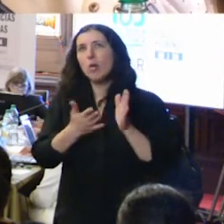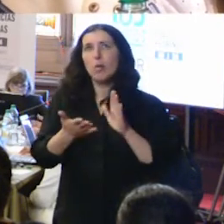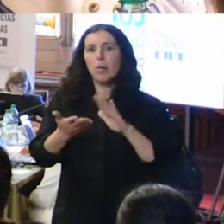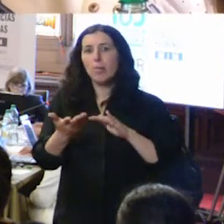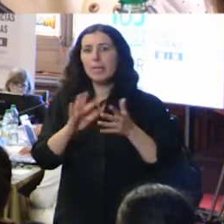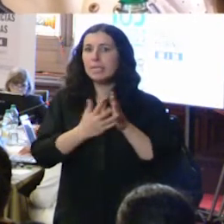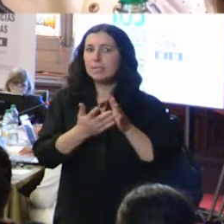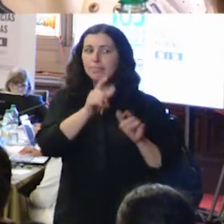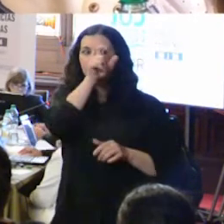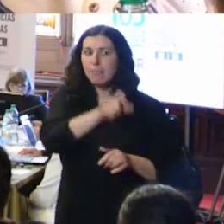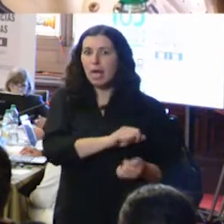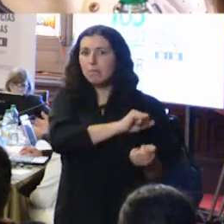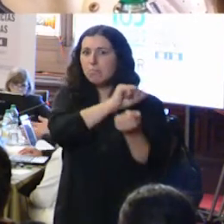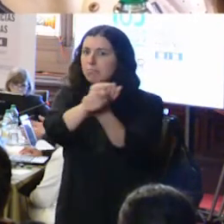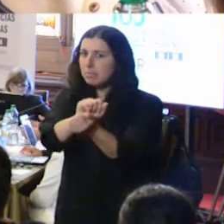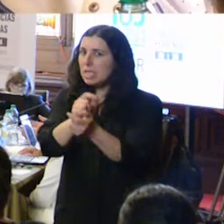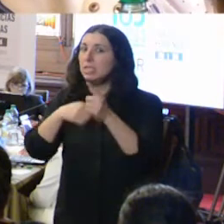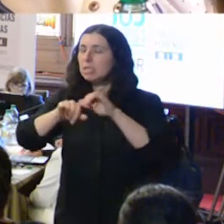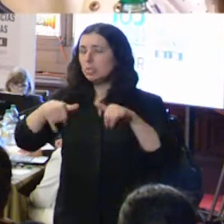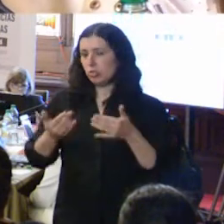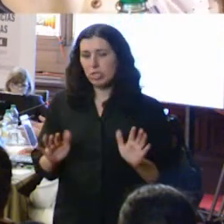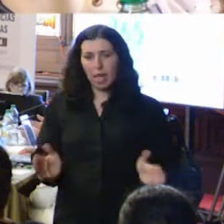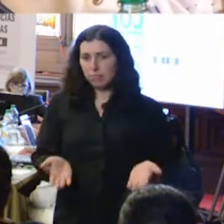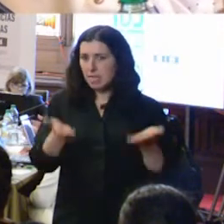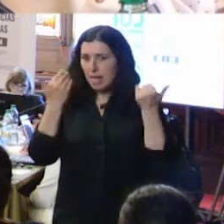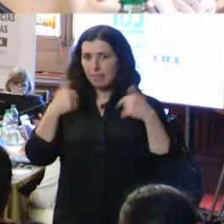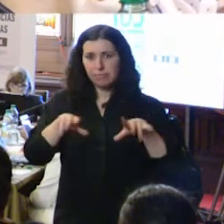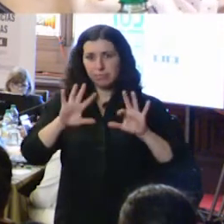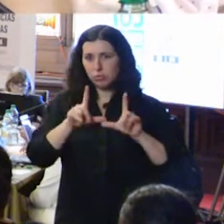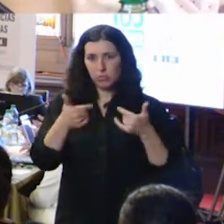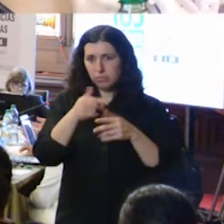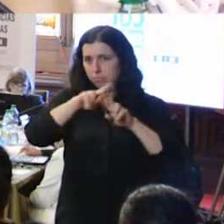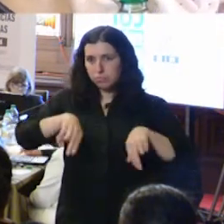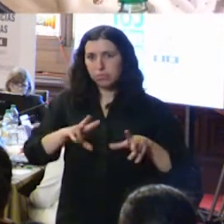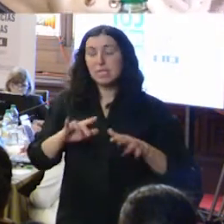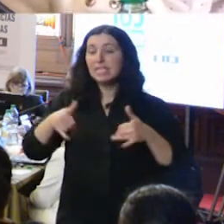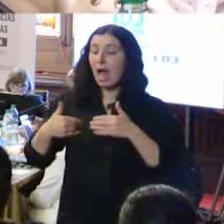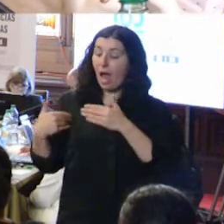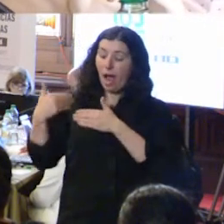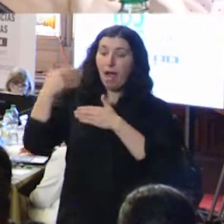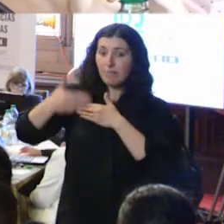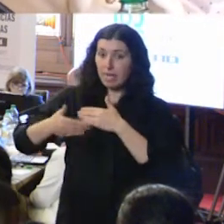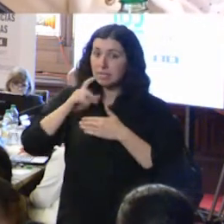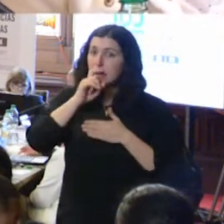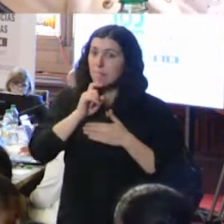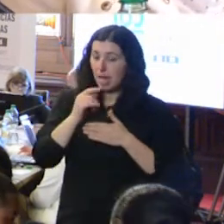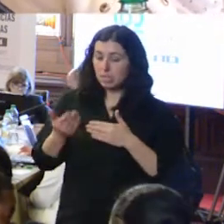de privación de la libertad, que fueron ya levantadas, y en ese sentido hay un avance desde la audiencia de marzo para que efectivamente no